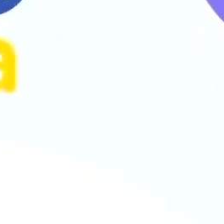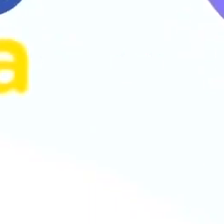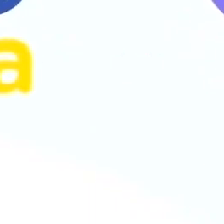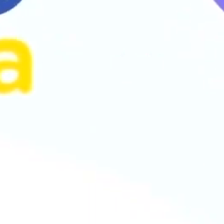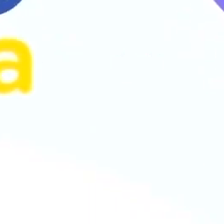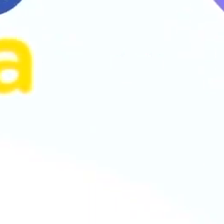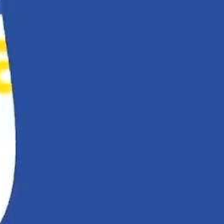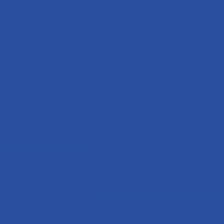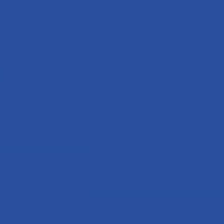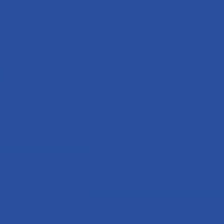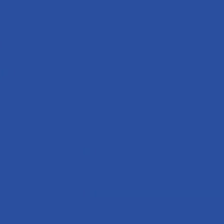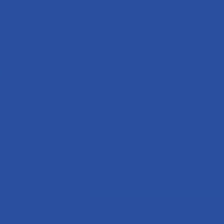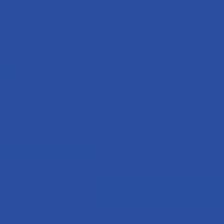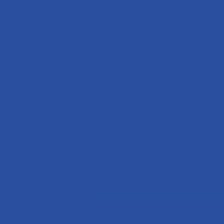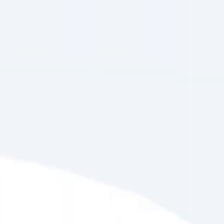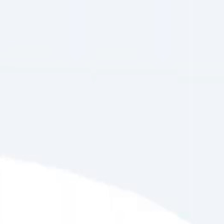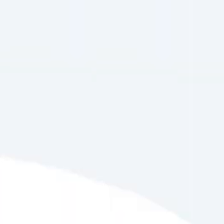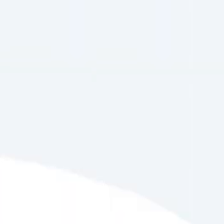casa.